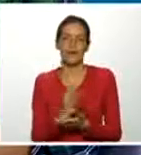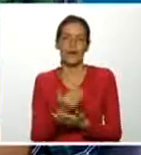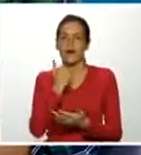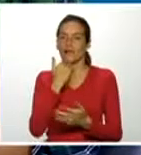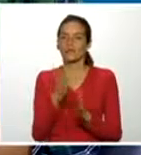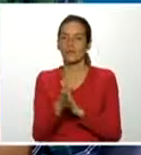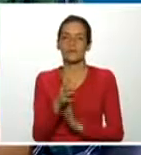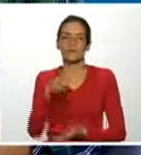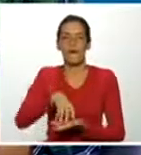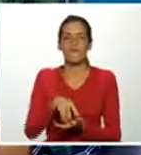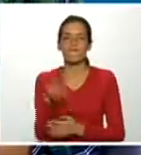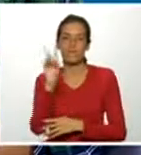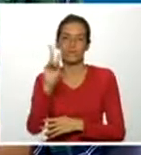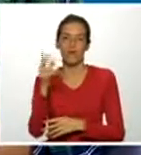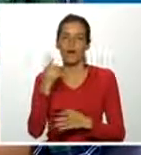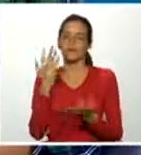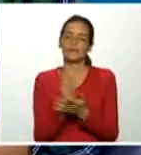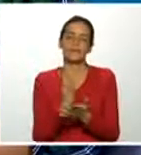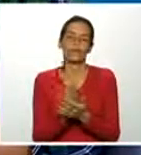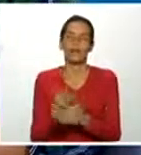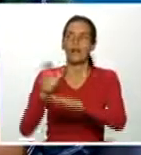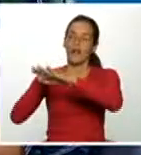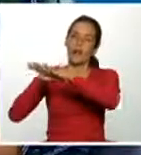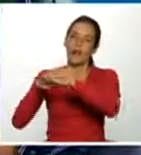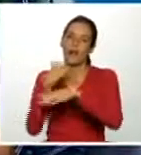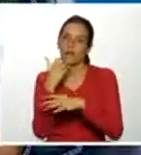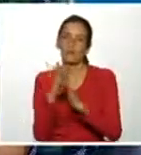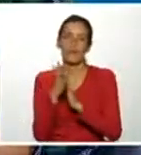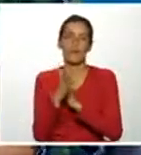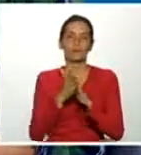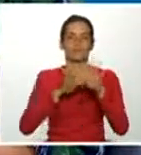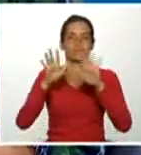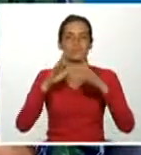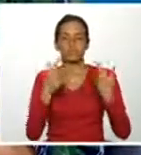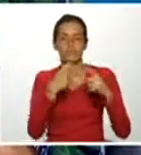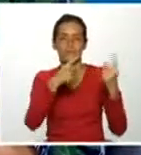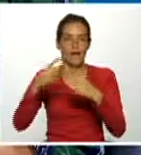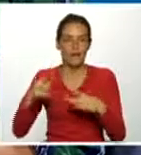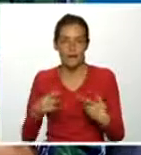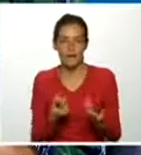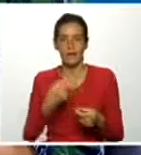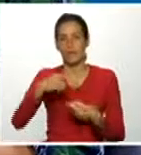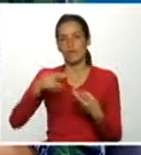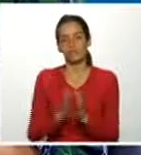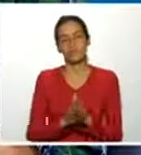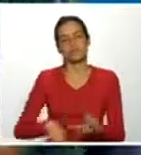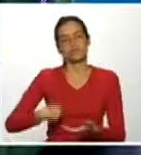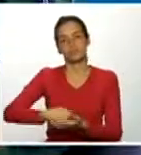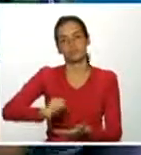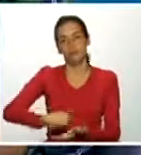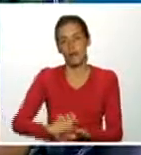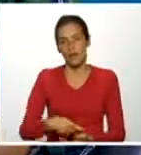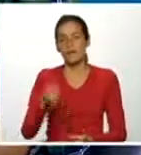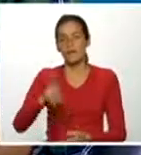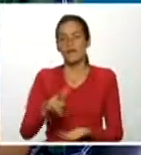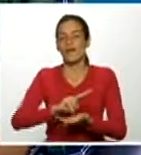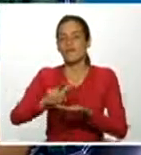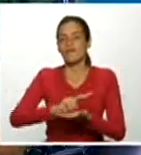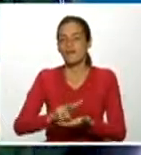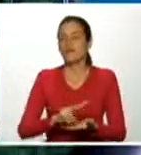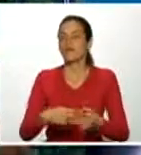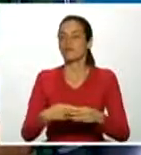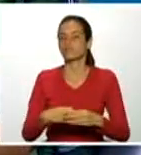Estado venezolano tiene que estar erogando ingentes cantidades de recursos, de dinero, además en divisas,